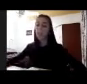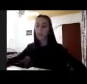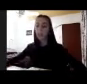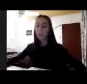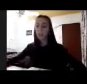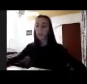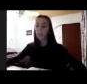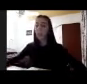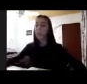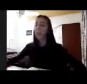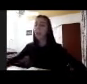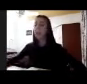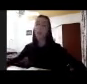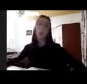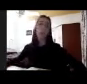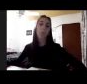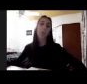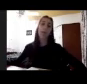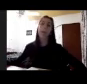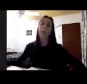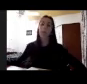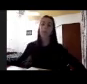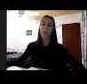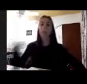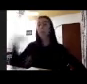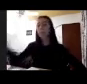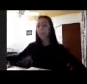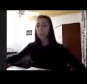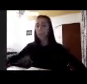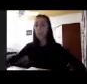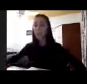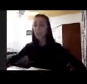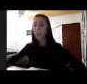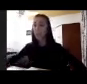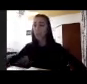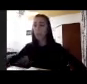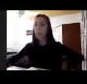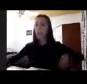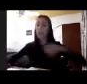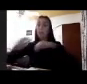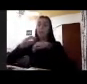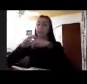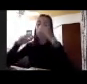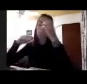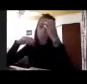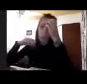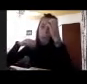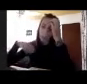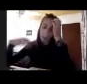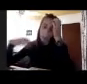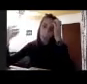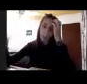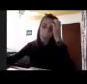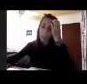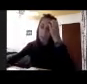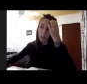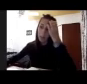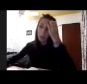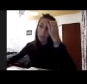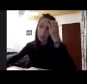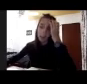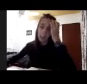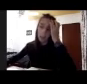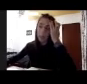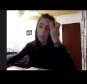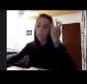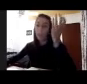quizá de arte, que cada uno puede ir y, y mostrar, digamos, su creatividad, exponerla ahí